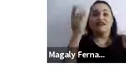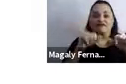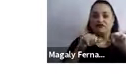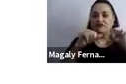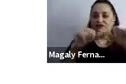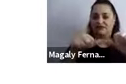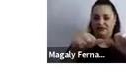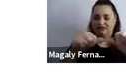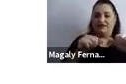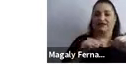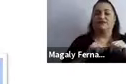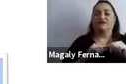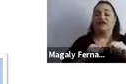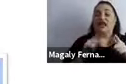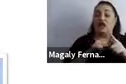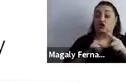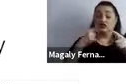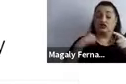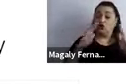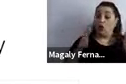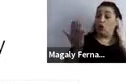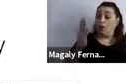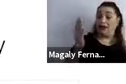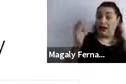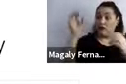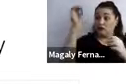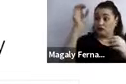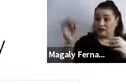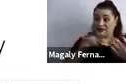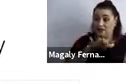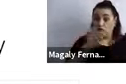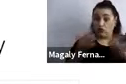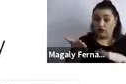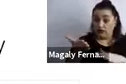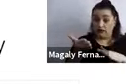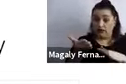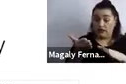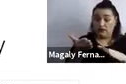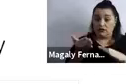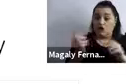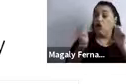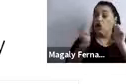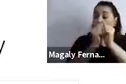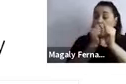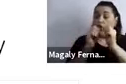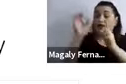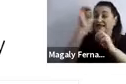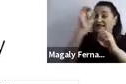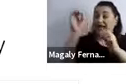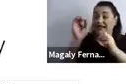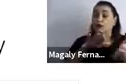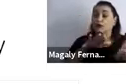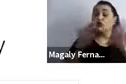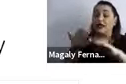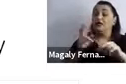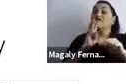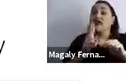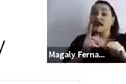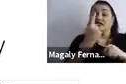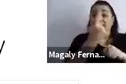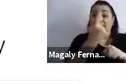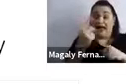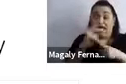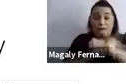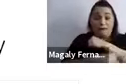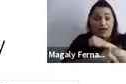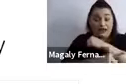Bien, pues entonces cuando comparamos esas tasas de mortalidad con las tasas de mortalidad reales de cada país y